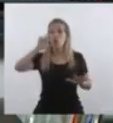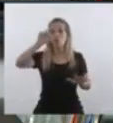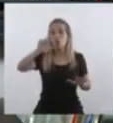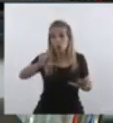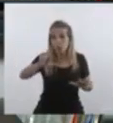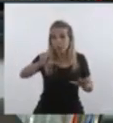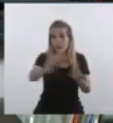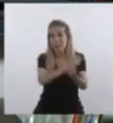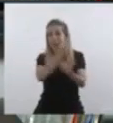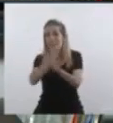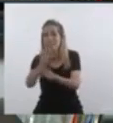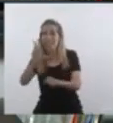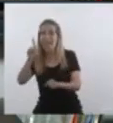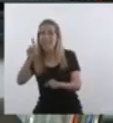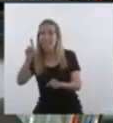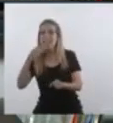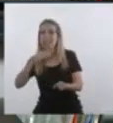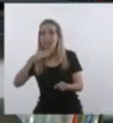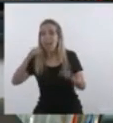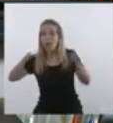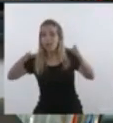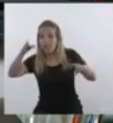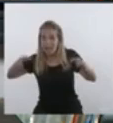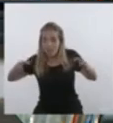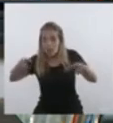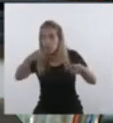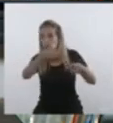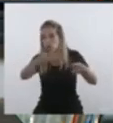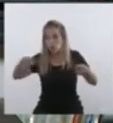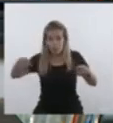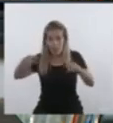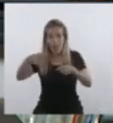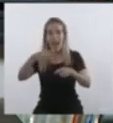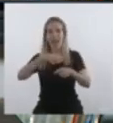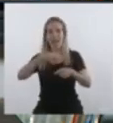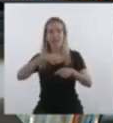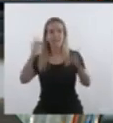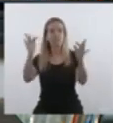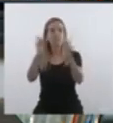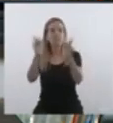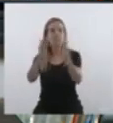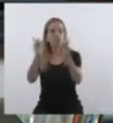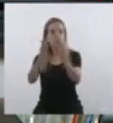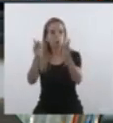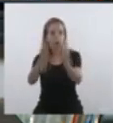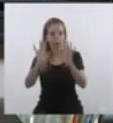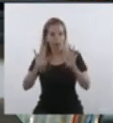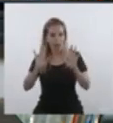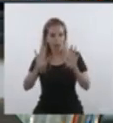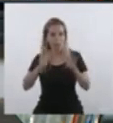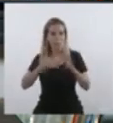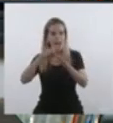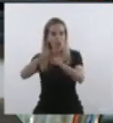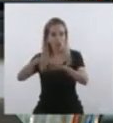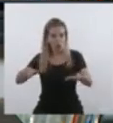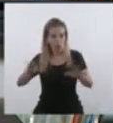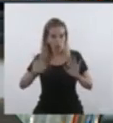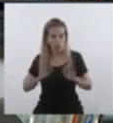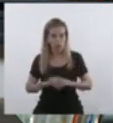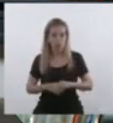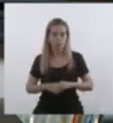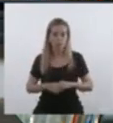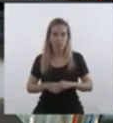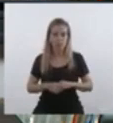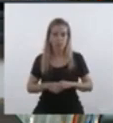día 30 de abril recibirán clases de modo virtual los alumnos.